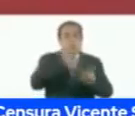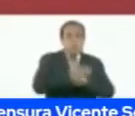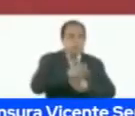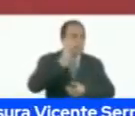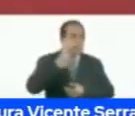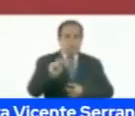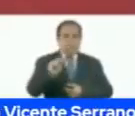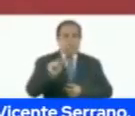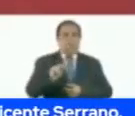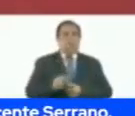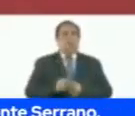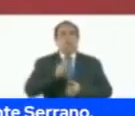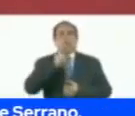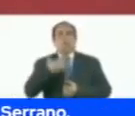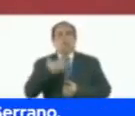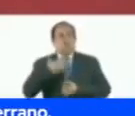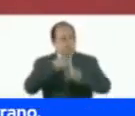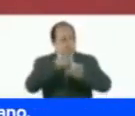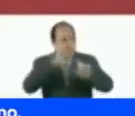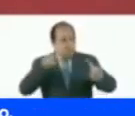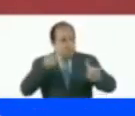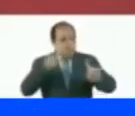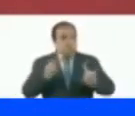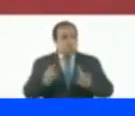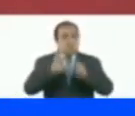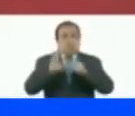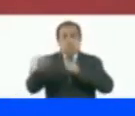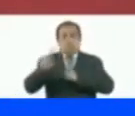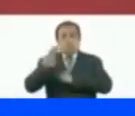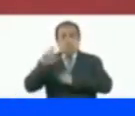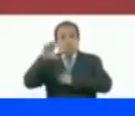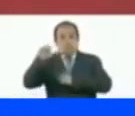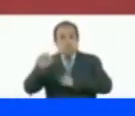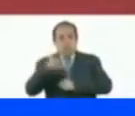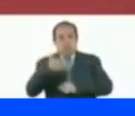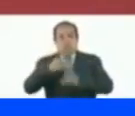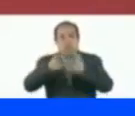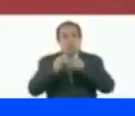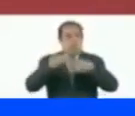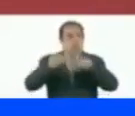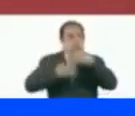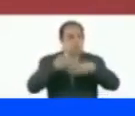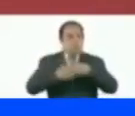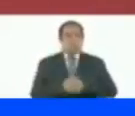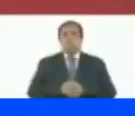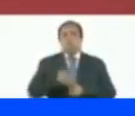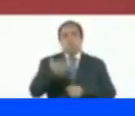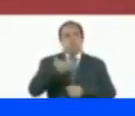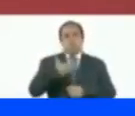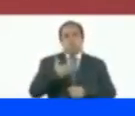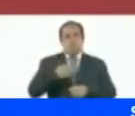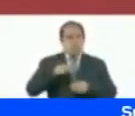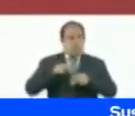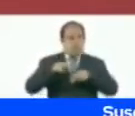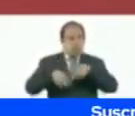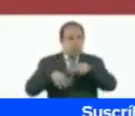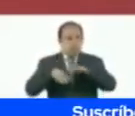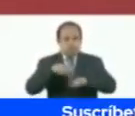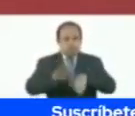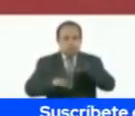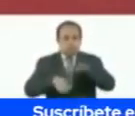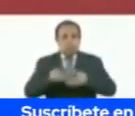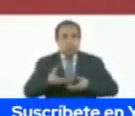bien que se hiciera en orden y que si iban a la basílica pues tuvieran todas las condiciones necesarias y no tuvieran que caminar por